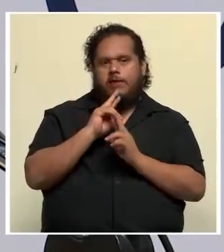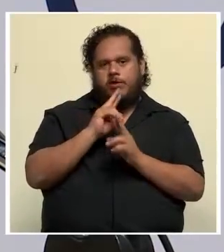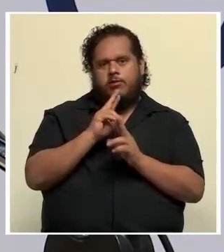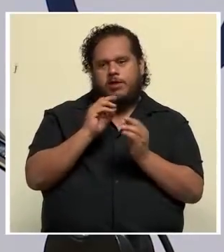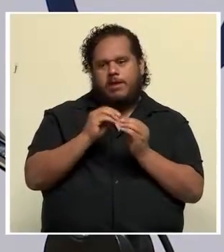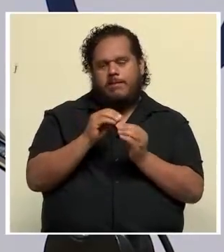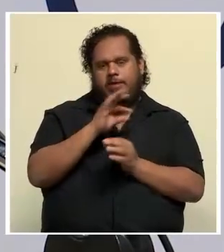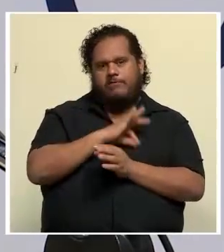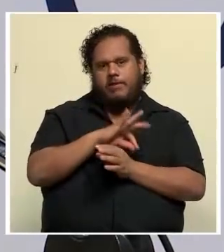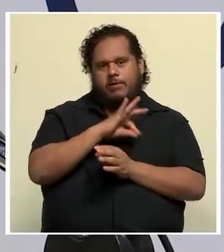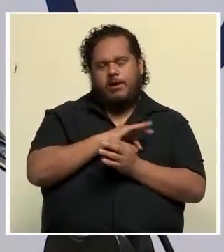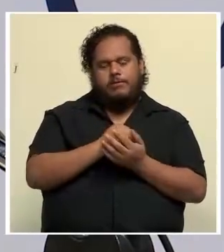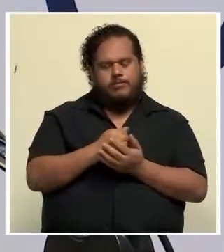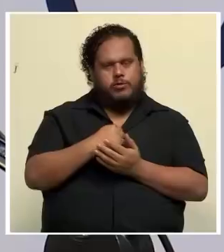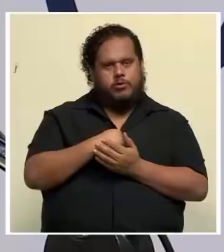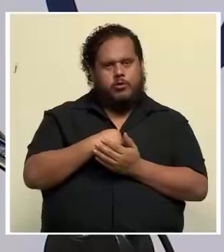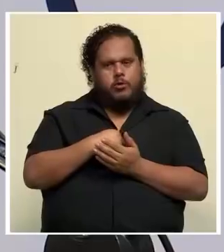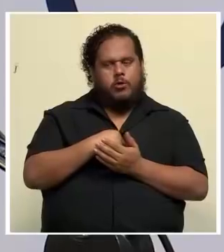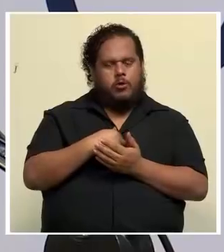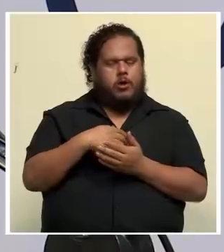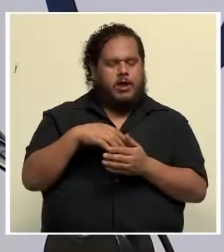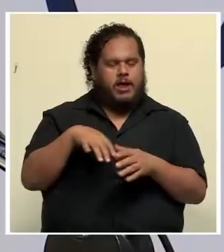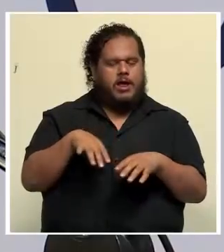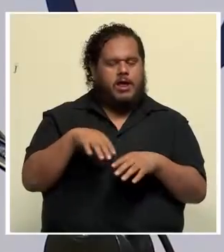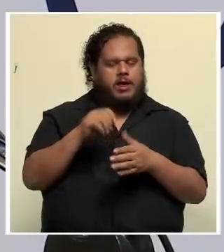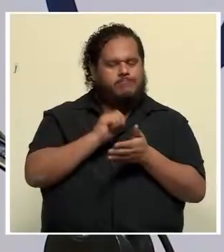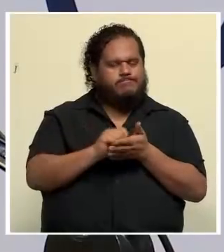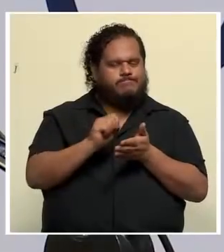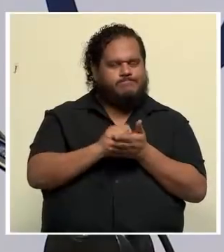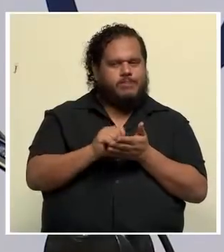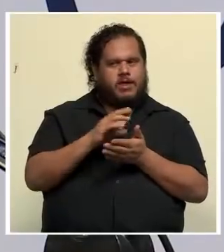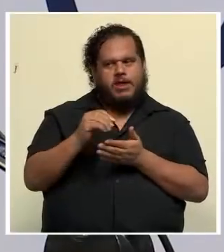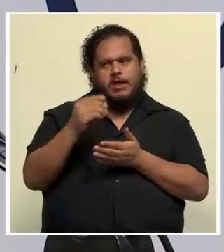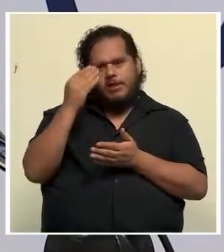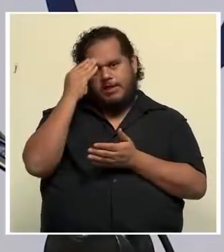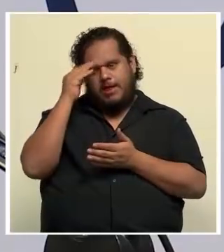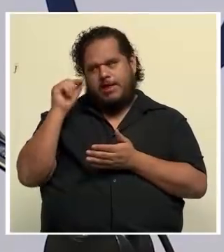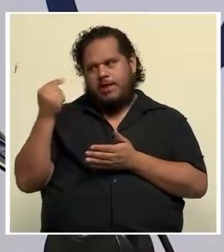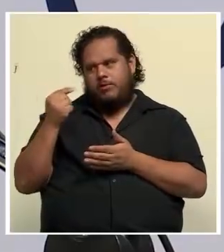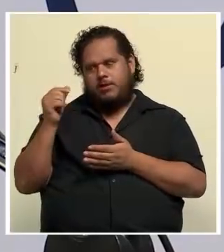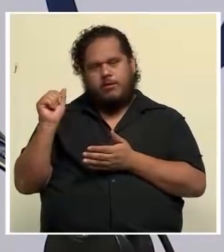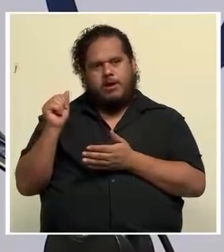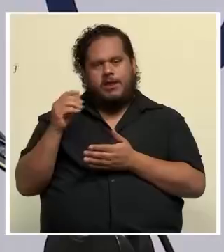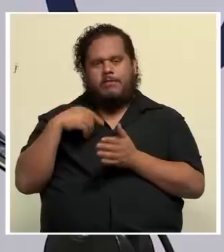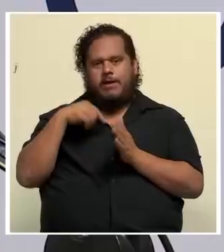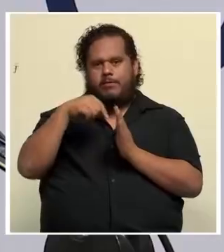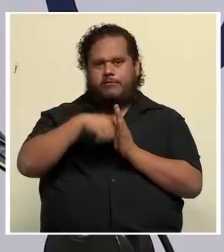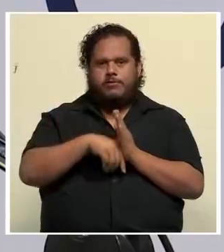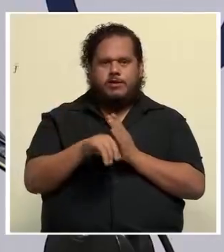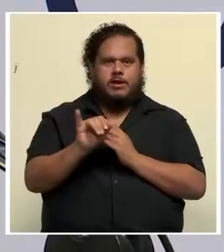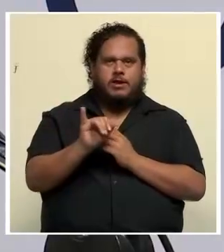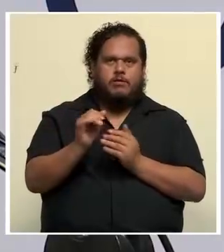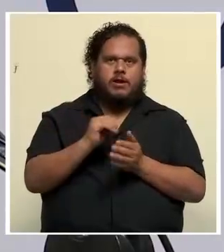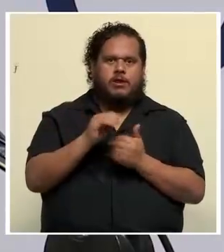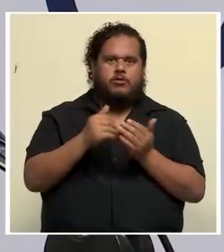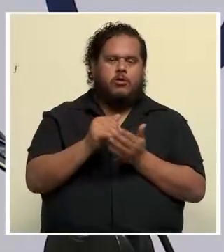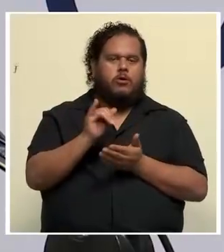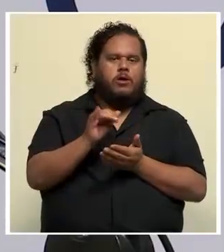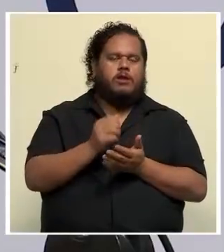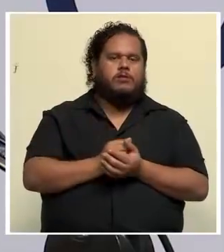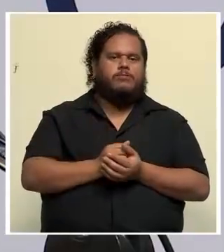más favorable. Yo tomé algunos apuntes y sé que don Gustavo Araya va a profundizar en todo